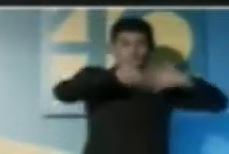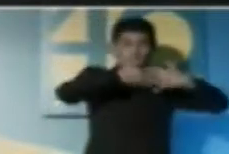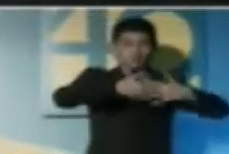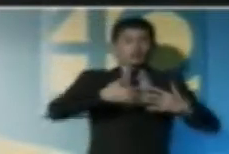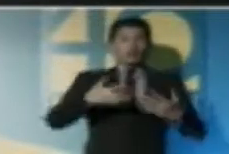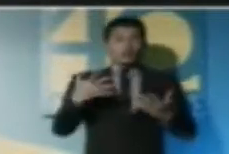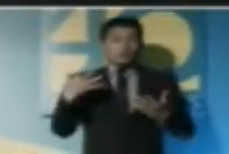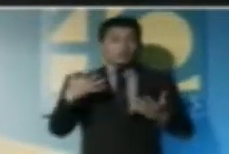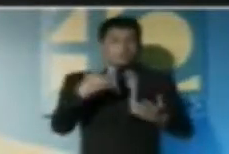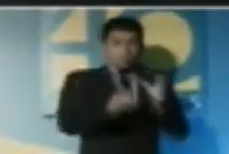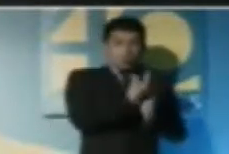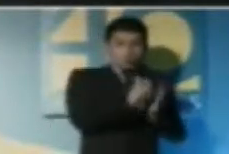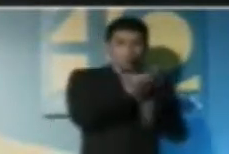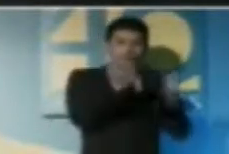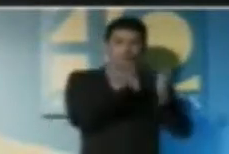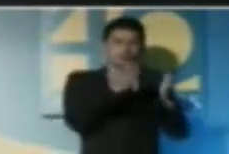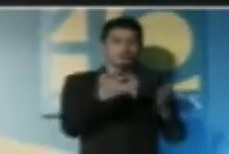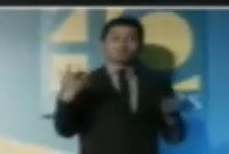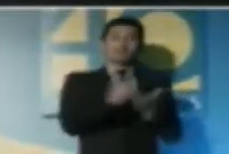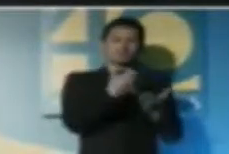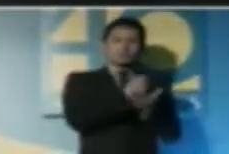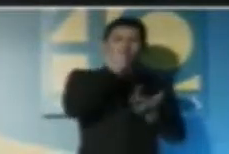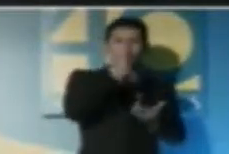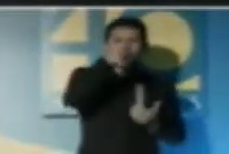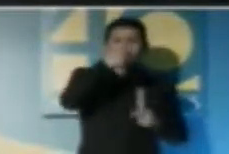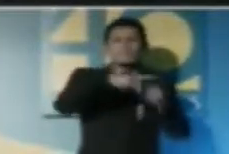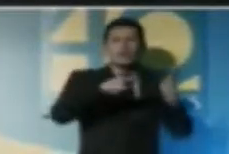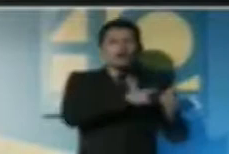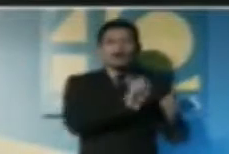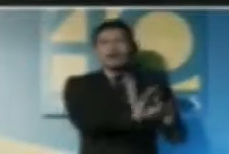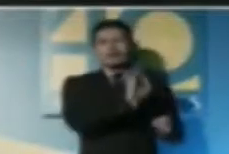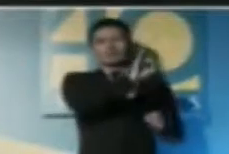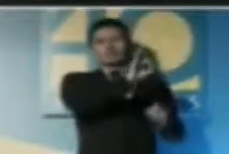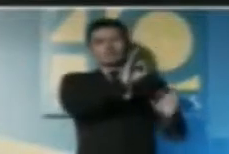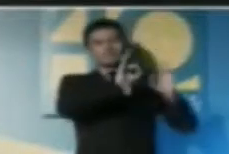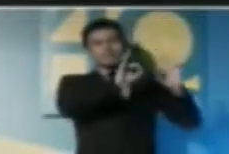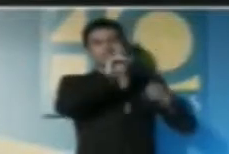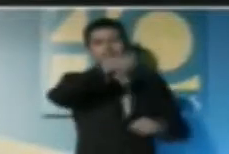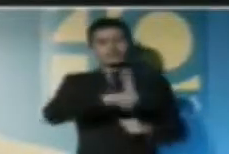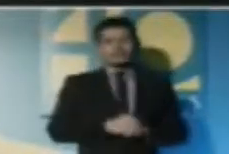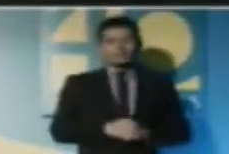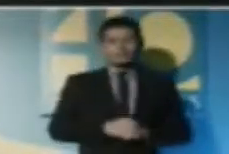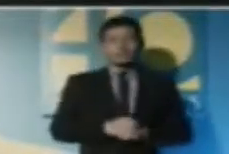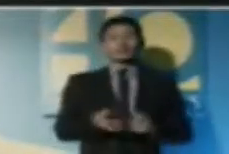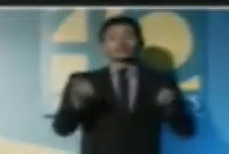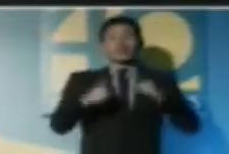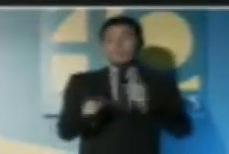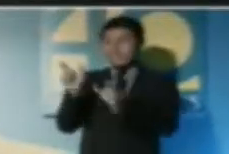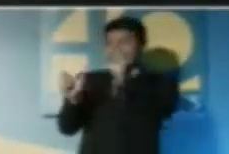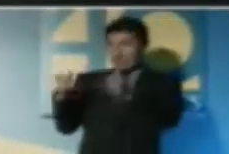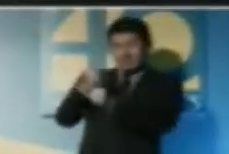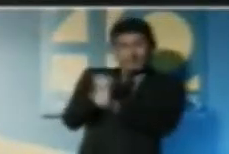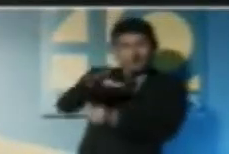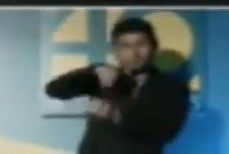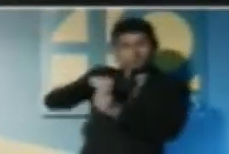sus productos y servicios con la mayor calidad y eficiencia. Y la mejor opción para quienes laboramos